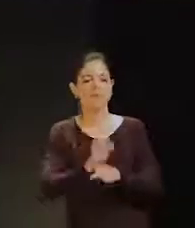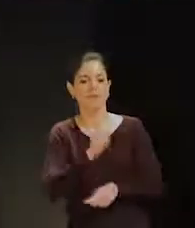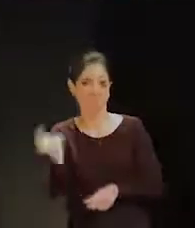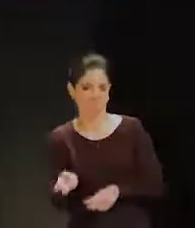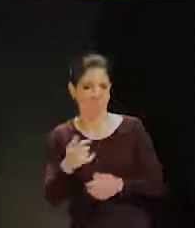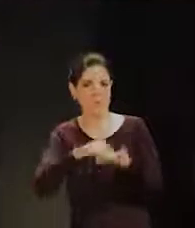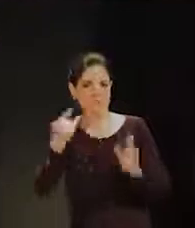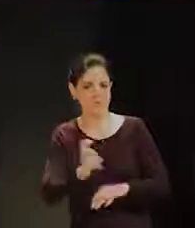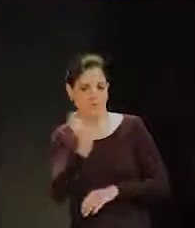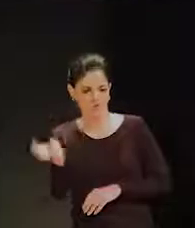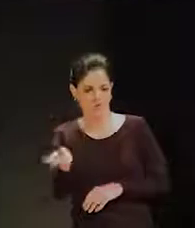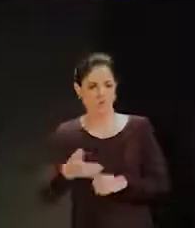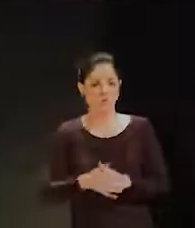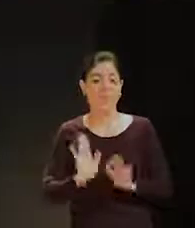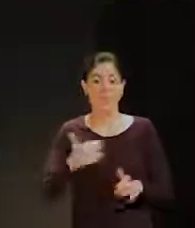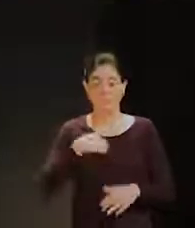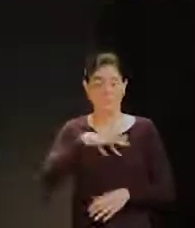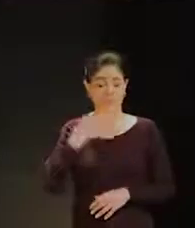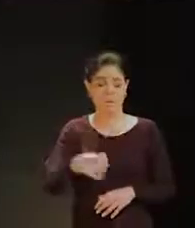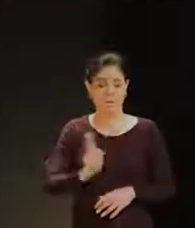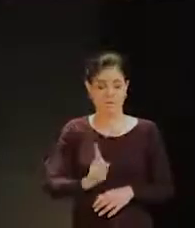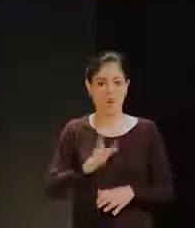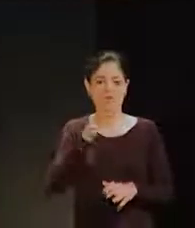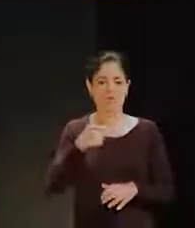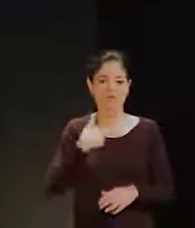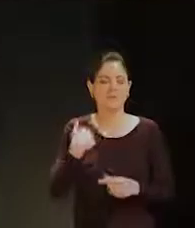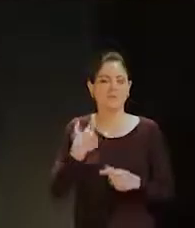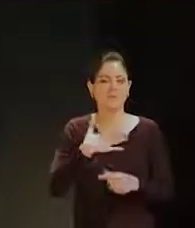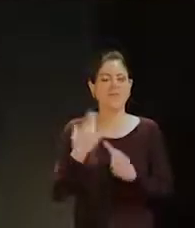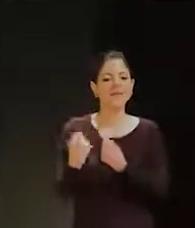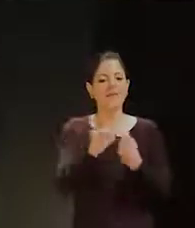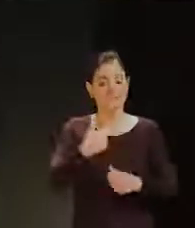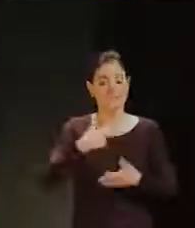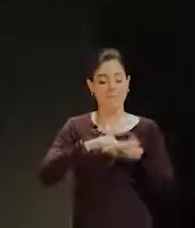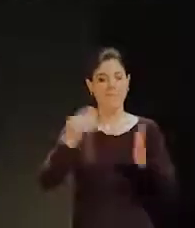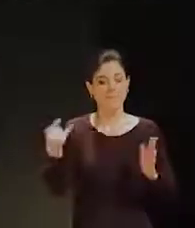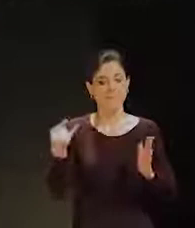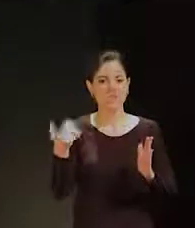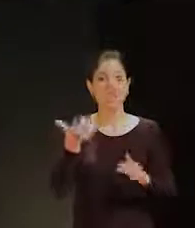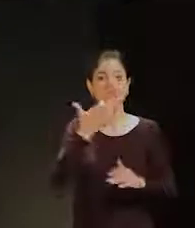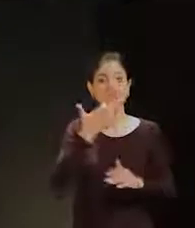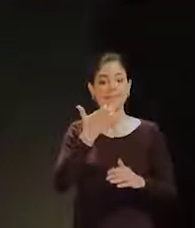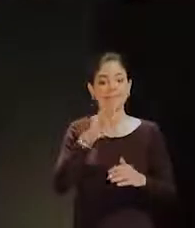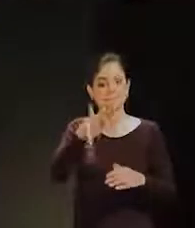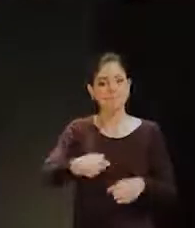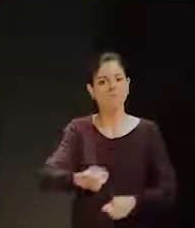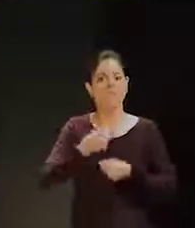los proyectos. Para mí no es posible, entonces para mí es necesario que mi proyecto sea tan